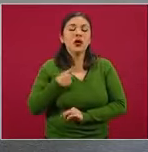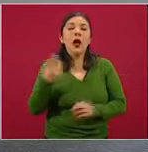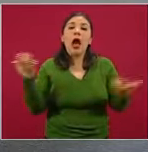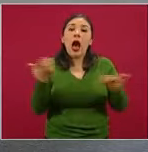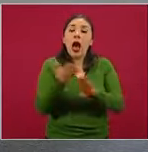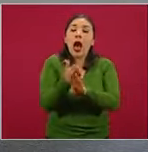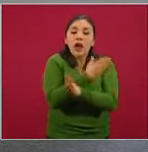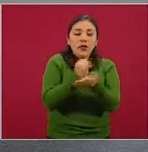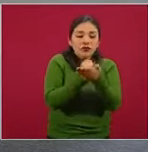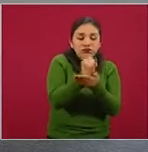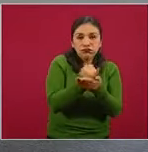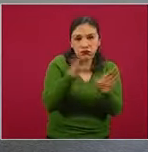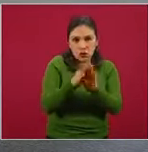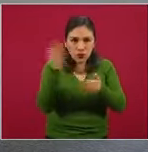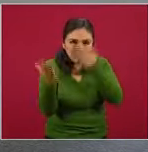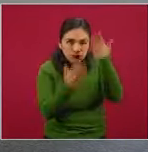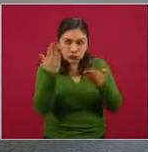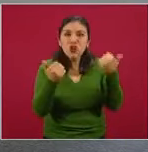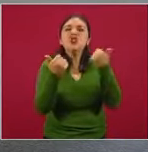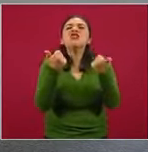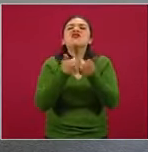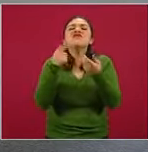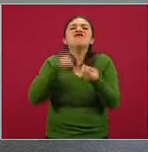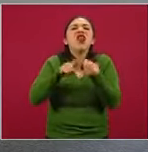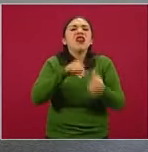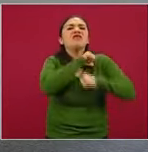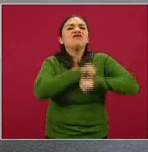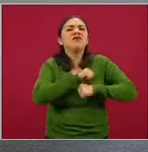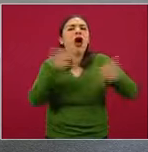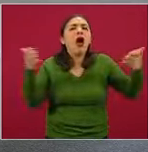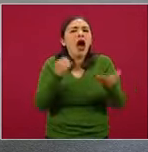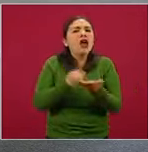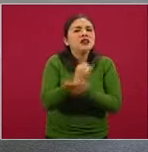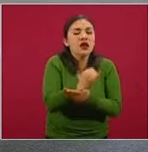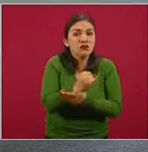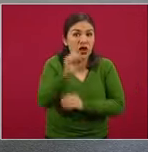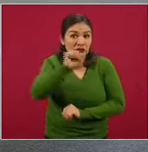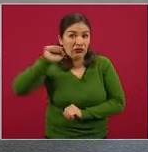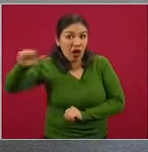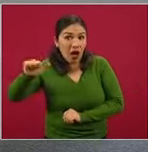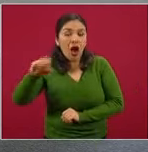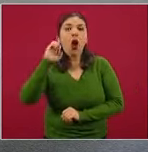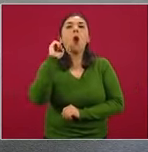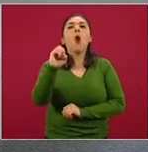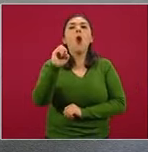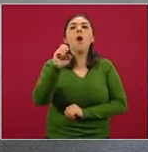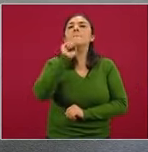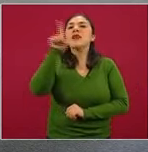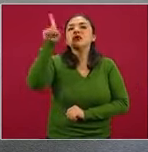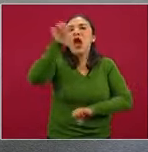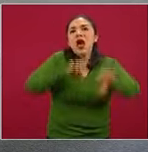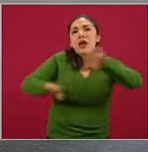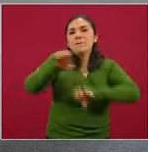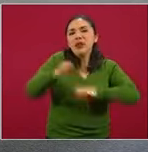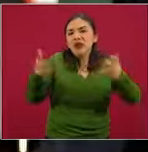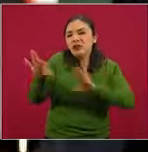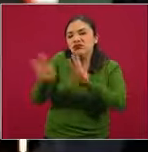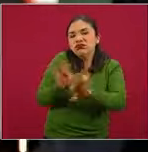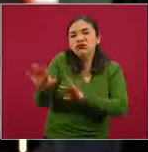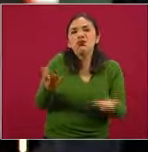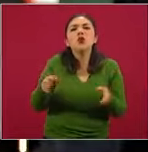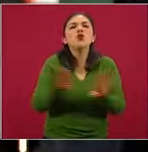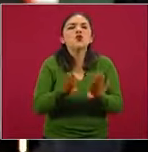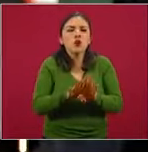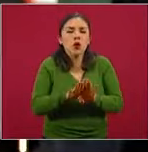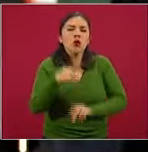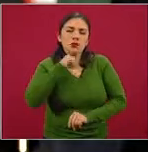determina? ¿Lo determina la Secretaría de Salud o lo determina también la misma empresa farmacéutica?